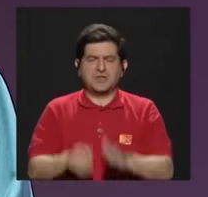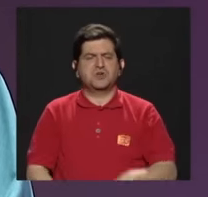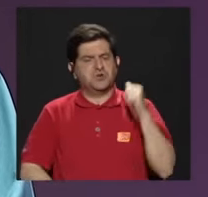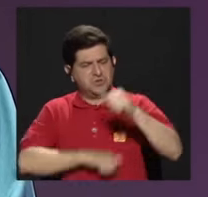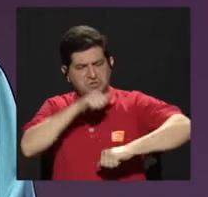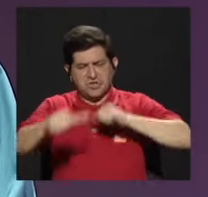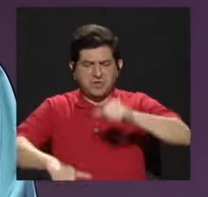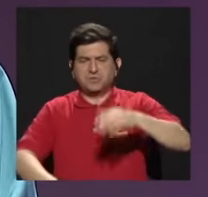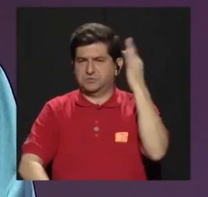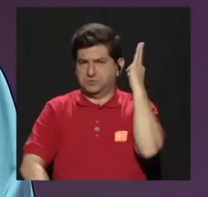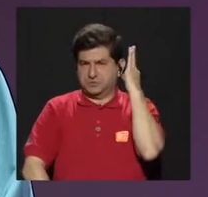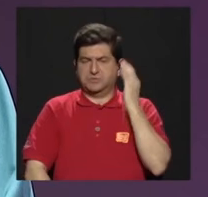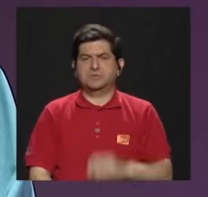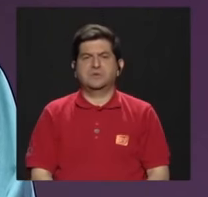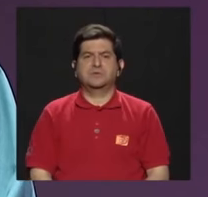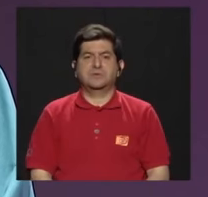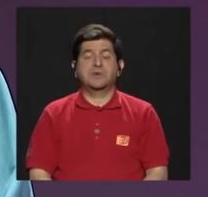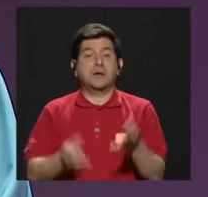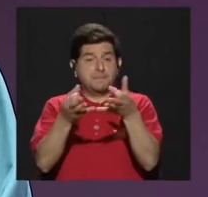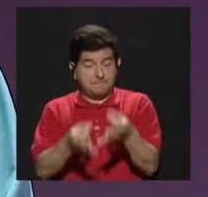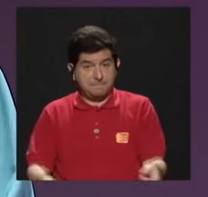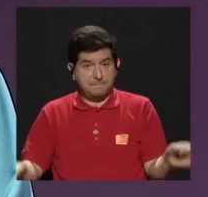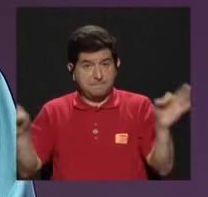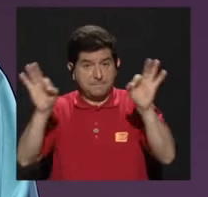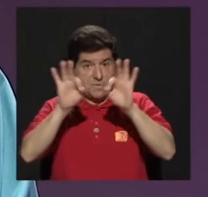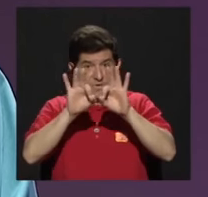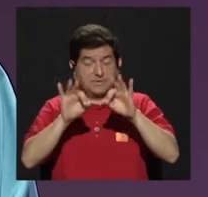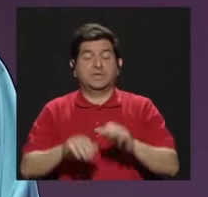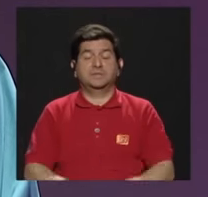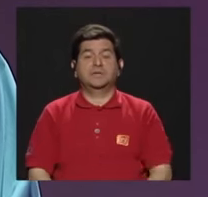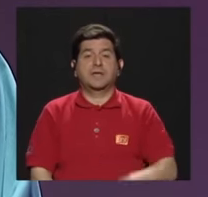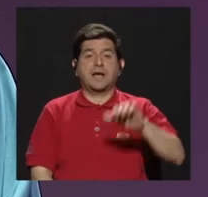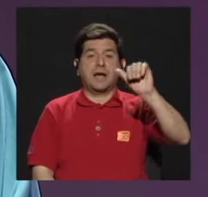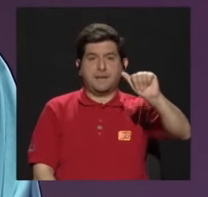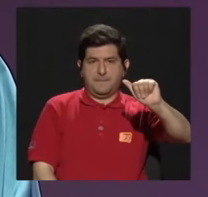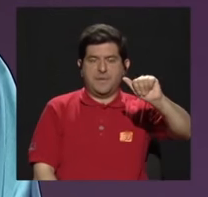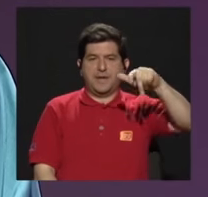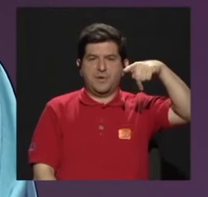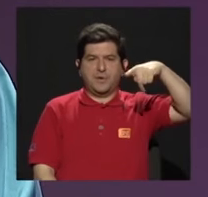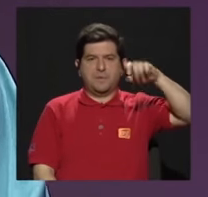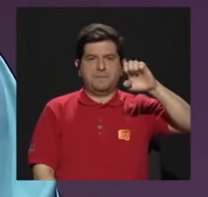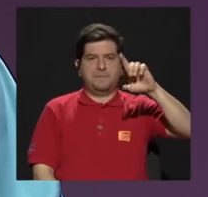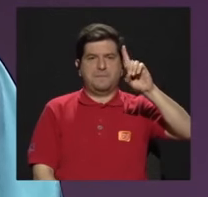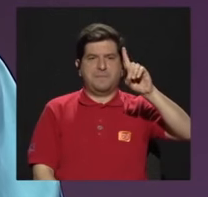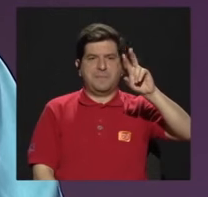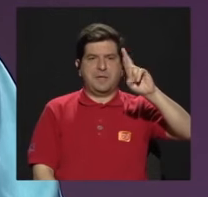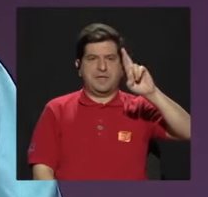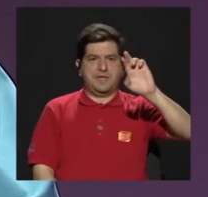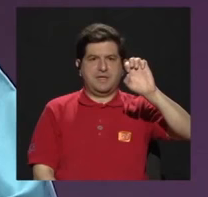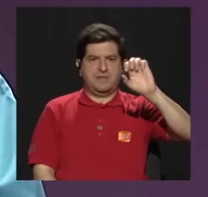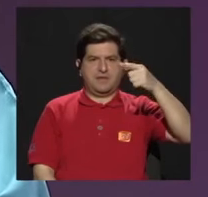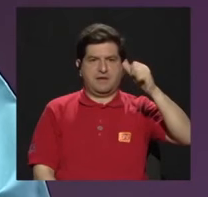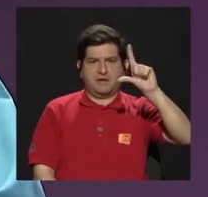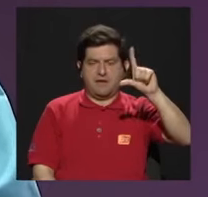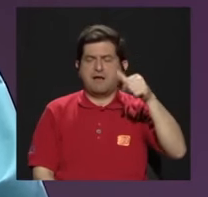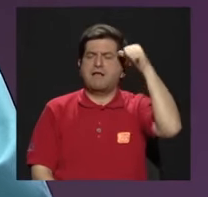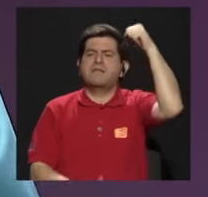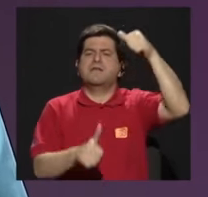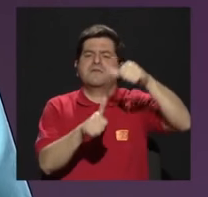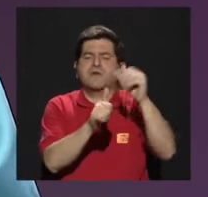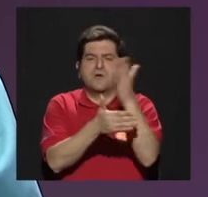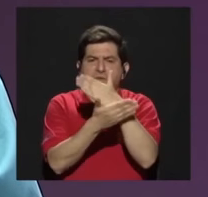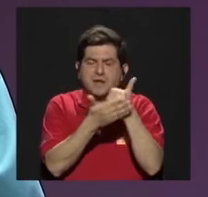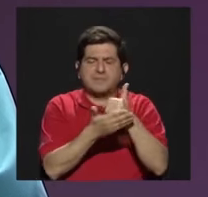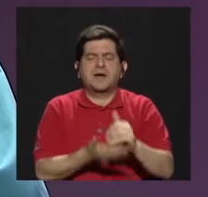feminista de la gran importancia, Amparo Pedregal, ella, y para hacerle honor, quiero recordar una parte